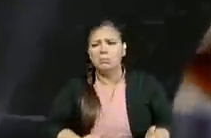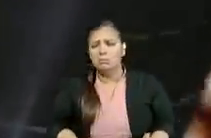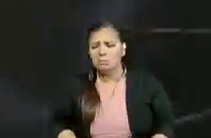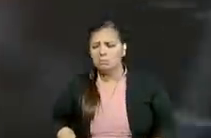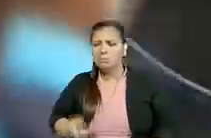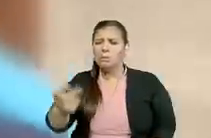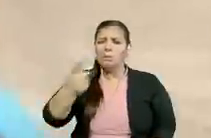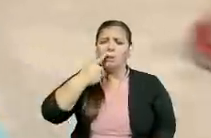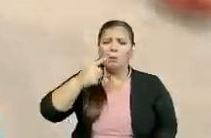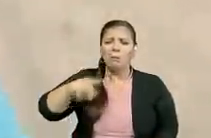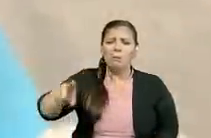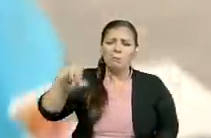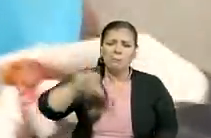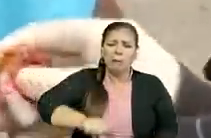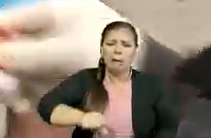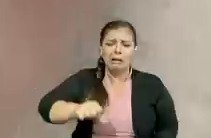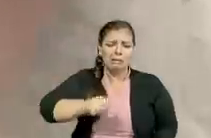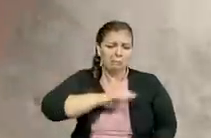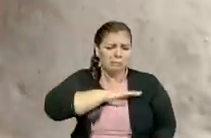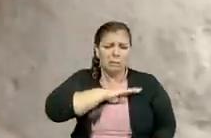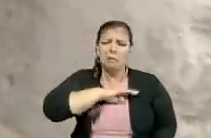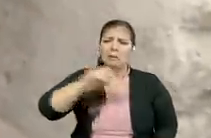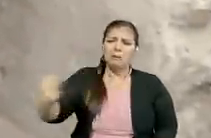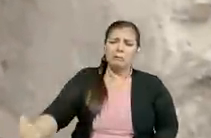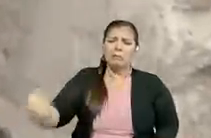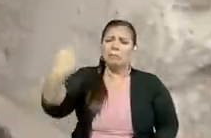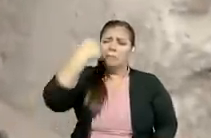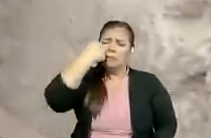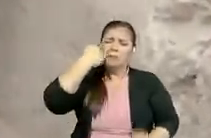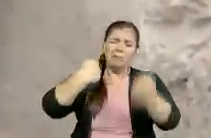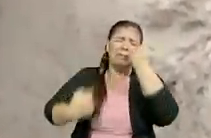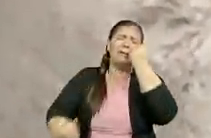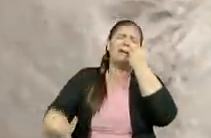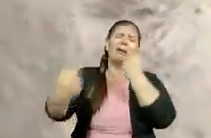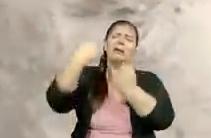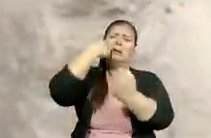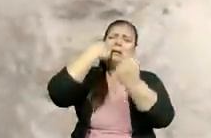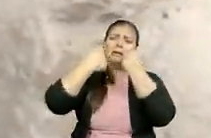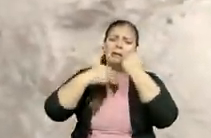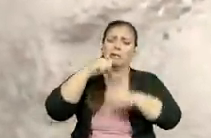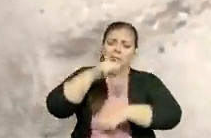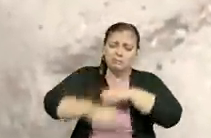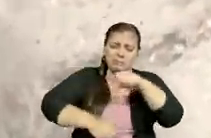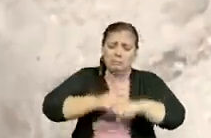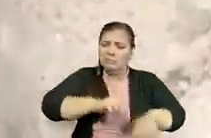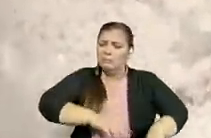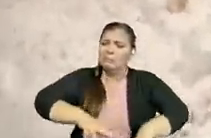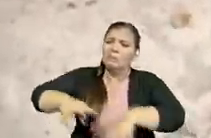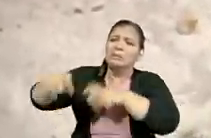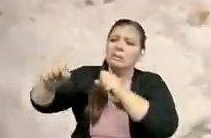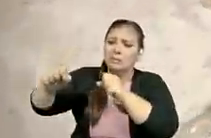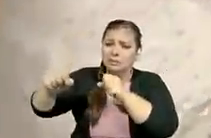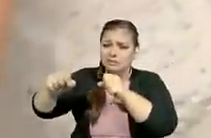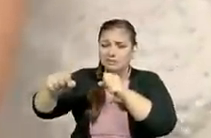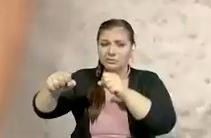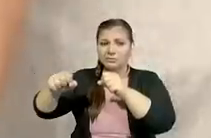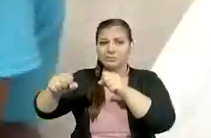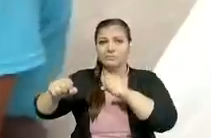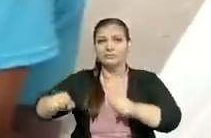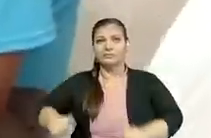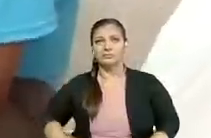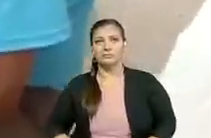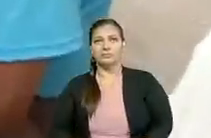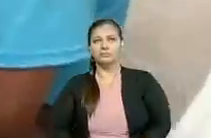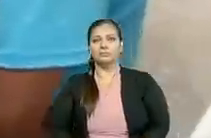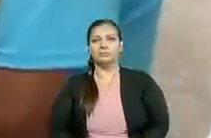intentaron ayudarlo. En su cuerpo se evidenció la existencia de varias lesiones provocadas al momento que pretendió correr tras